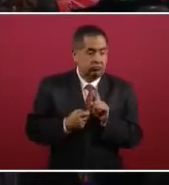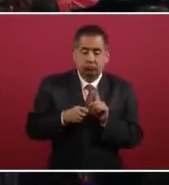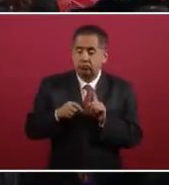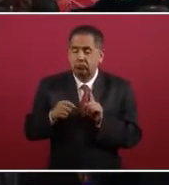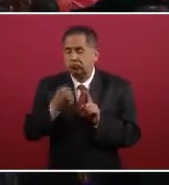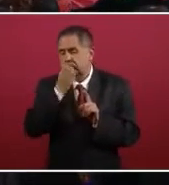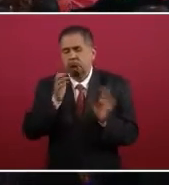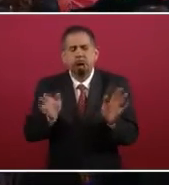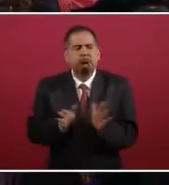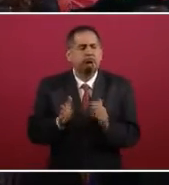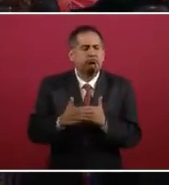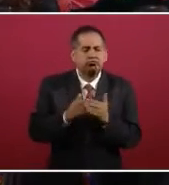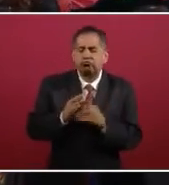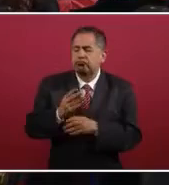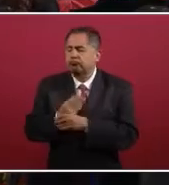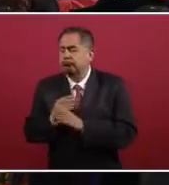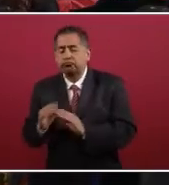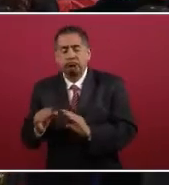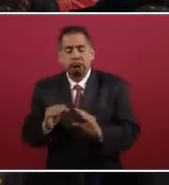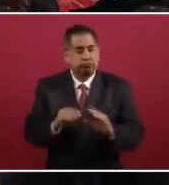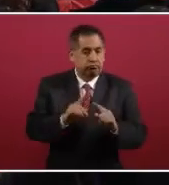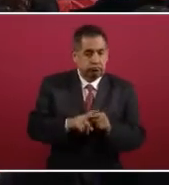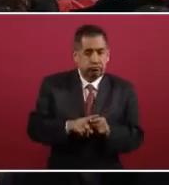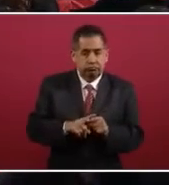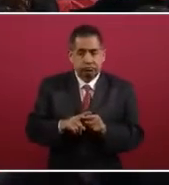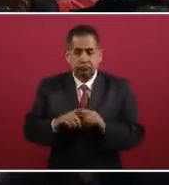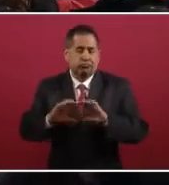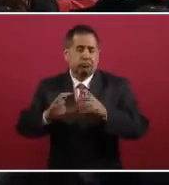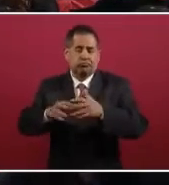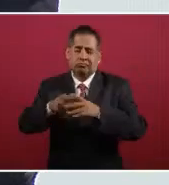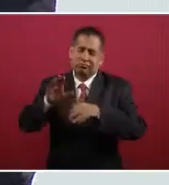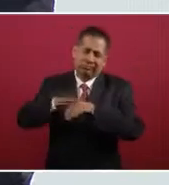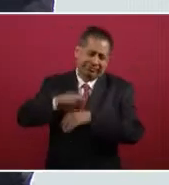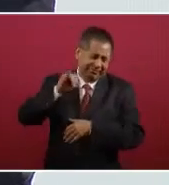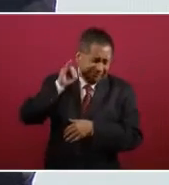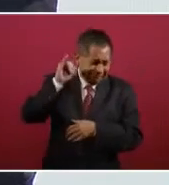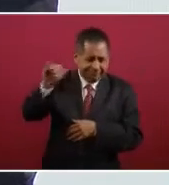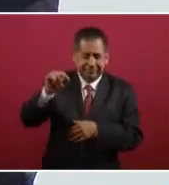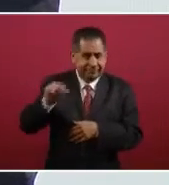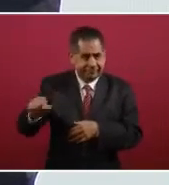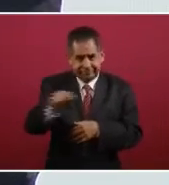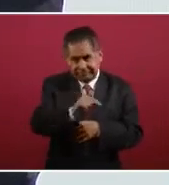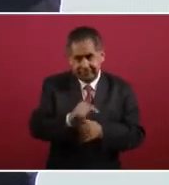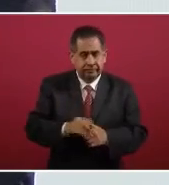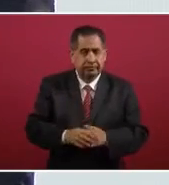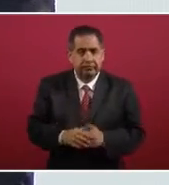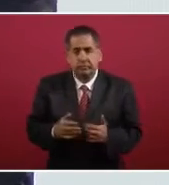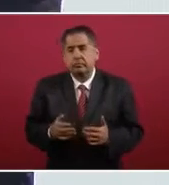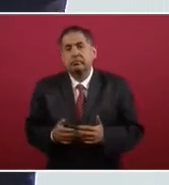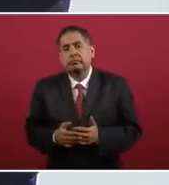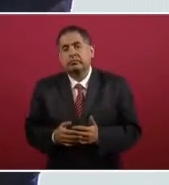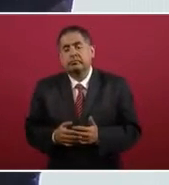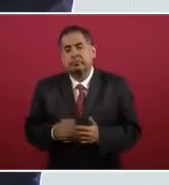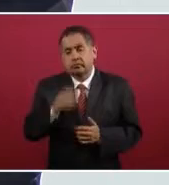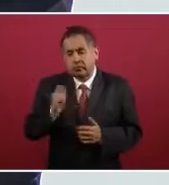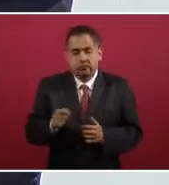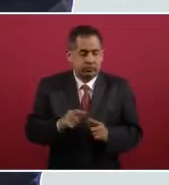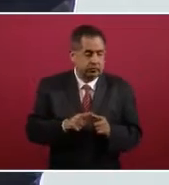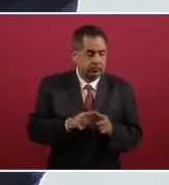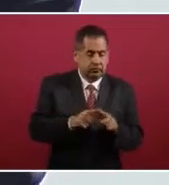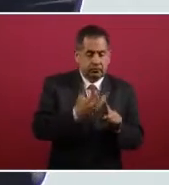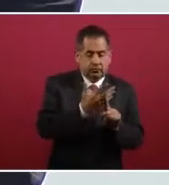escuelas pequeñas en las comunidades más apartadas y tienen de 5